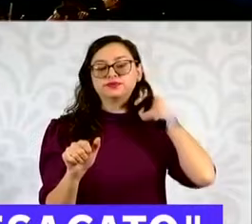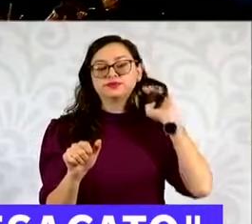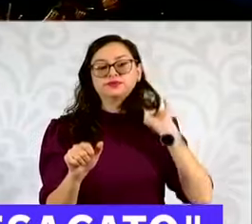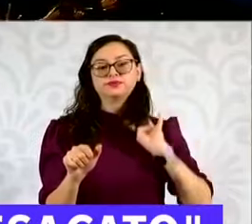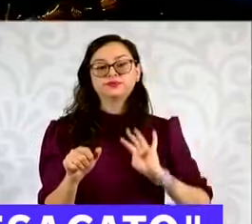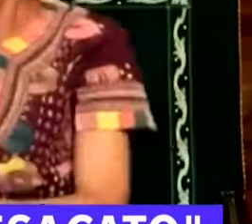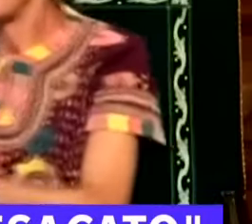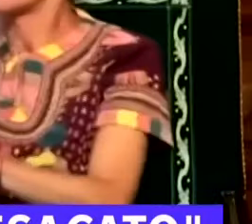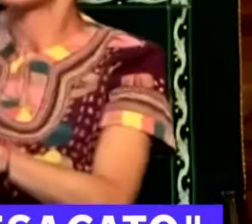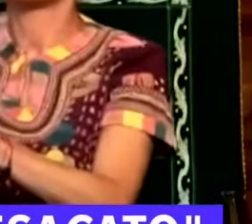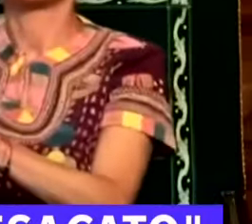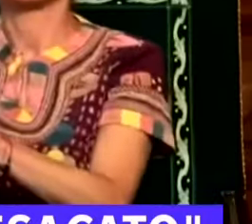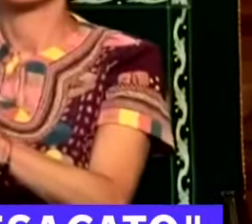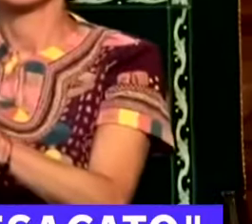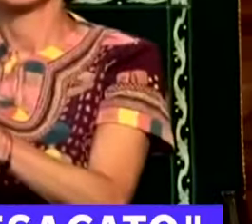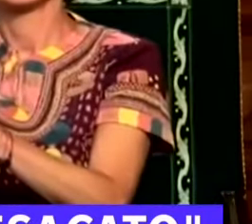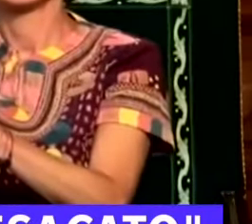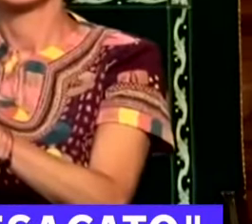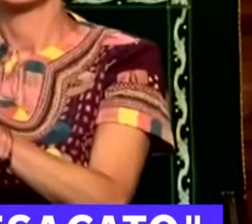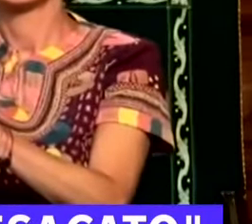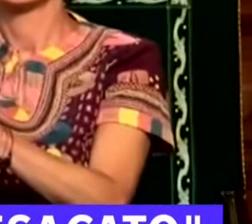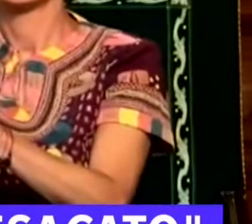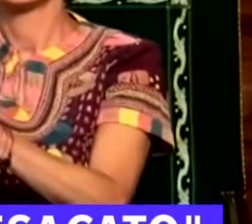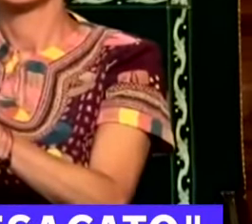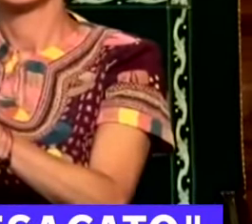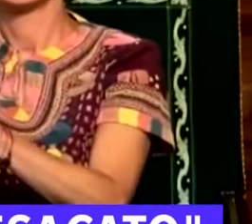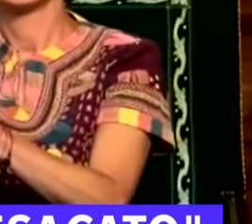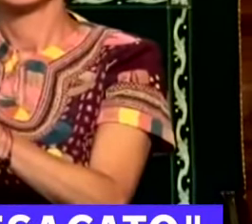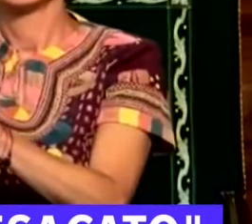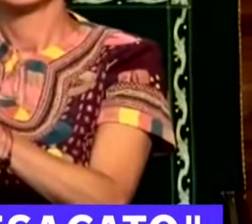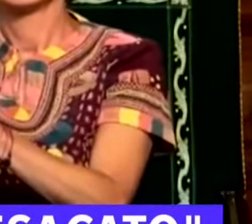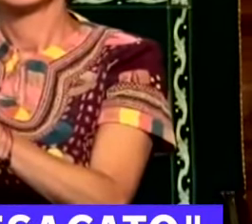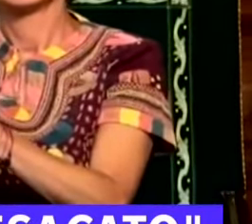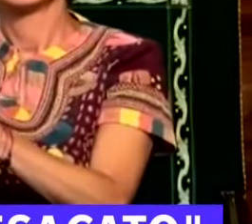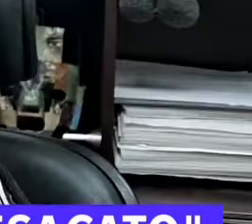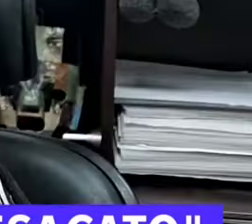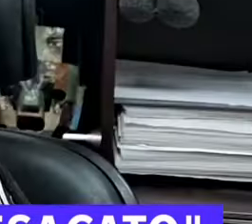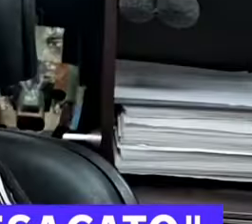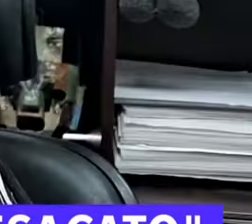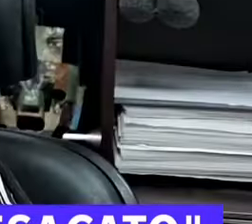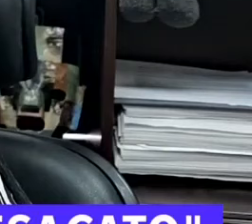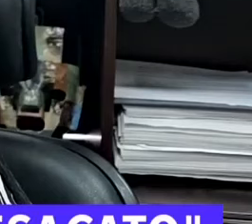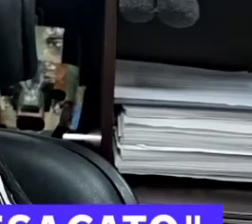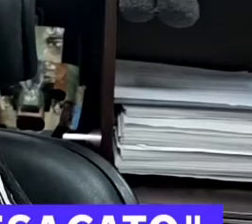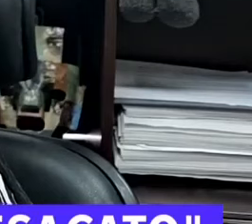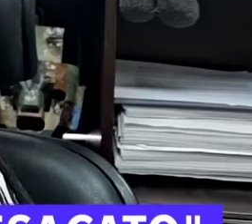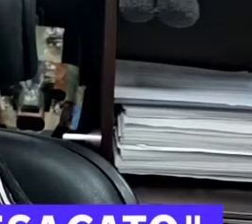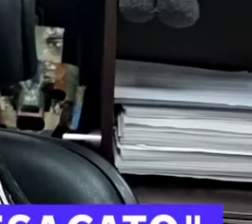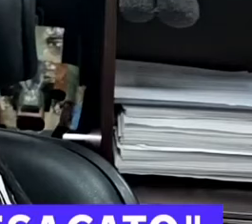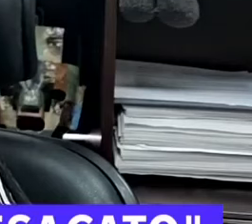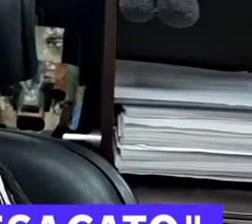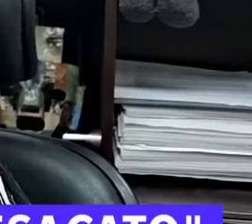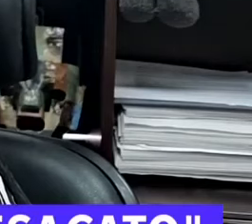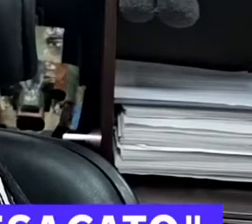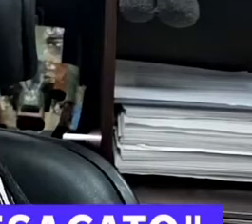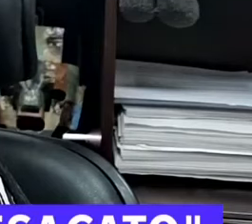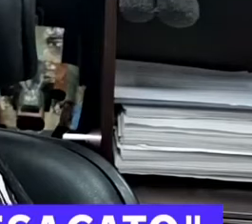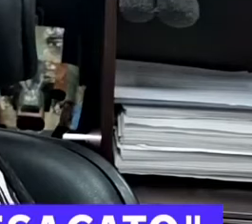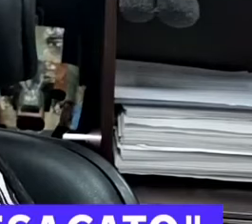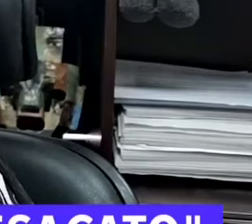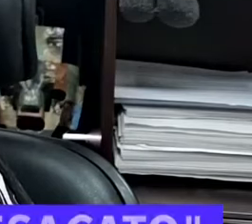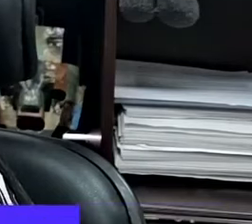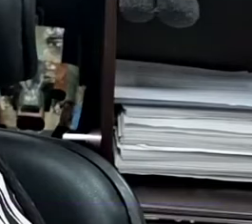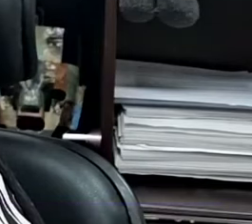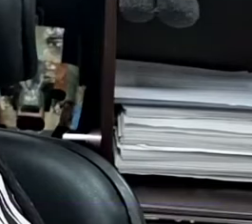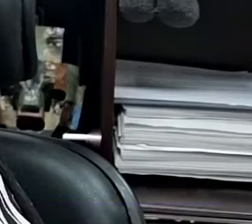En respuesta, aseguró que ella está cumpliendo con la ley y que no comete alguna ilegalidad. Y aseguró que quien sí comete este desacato es